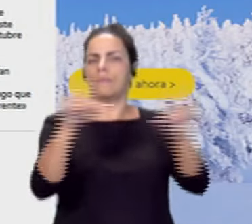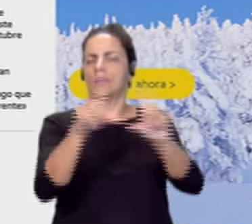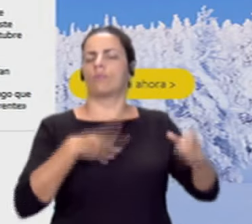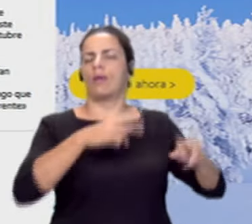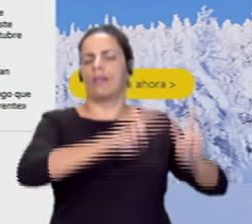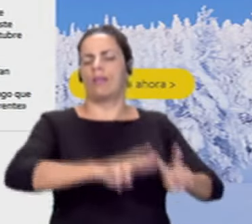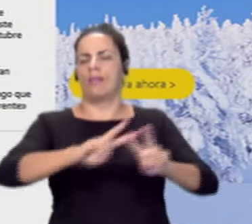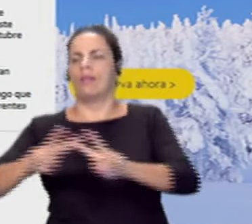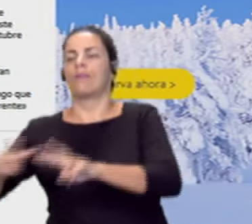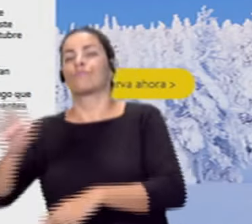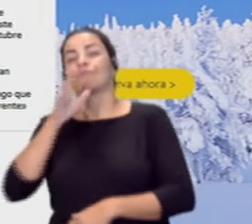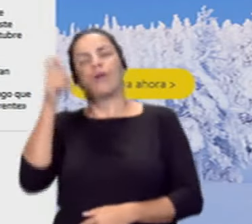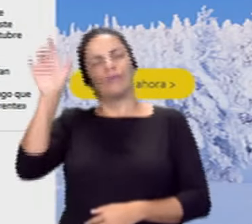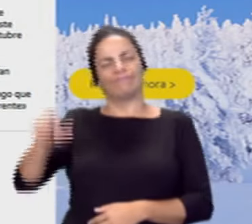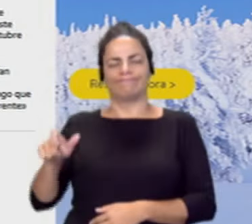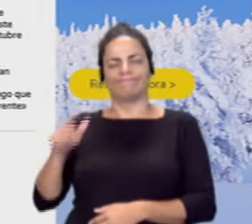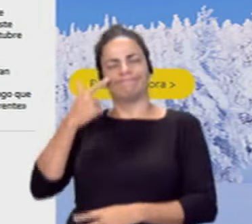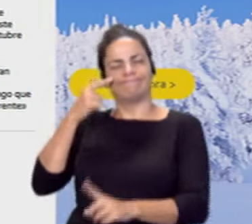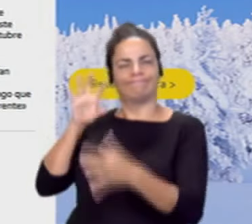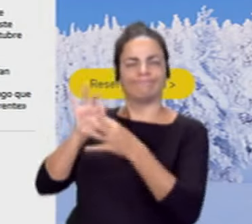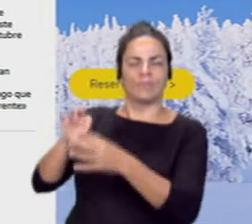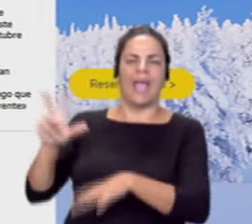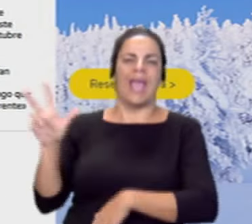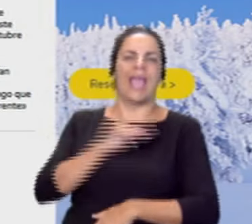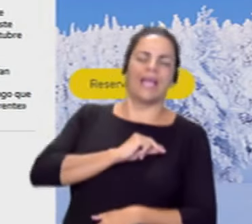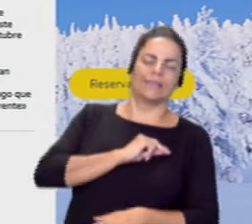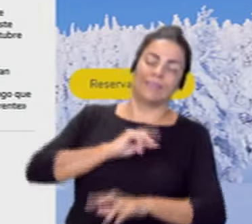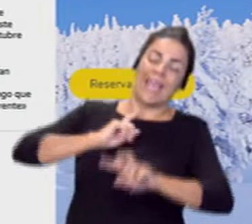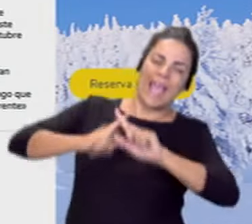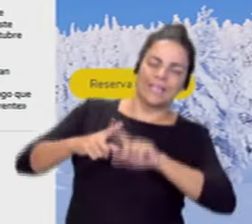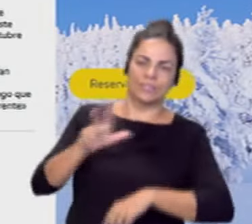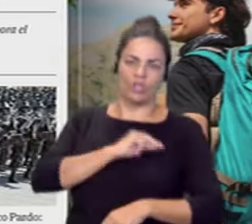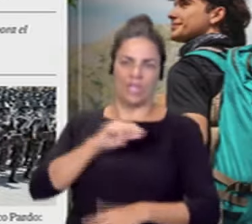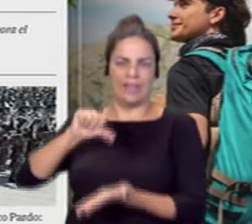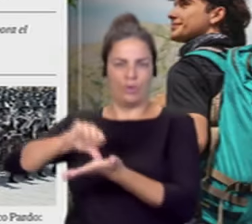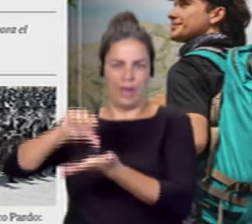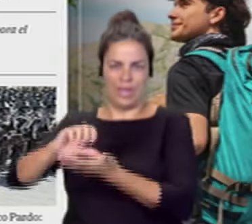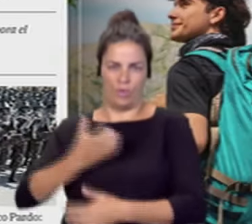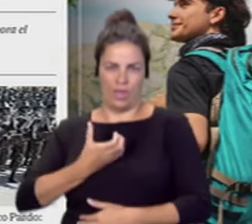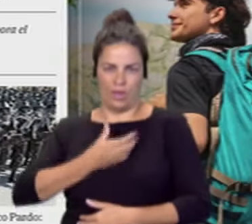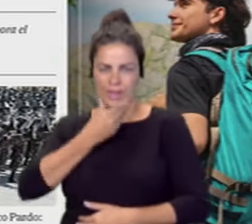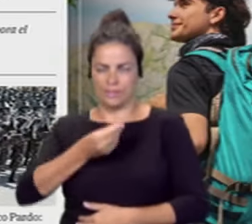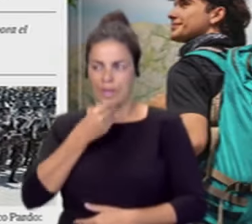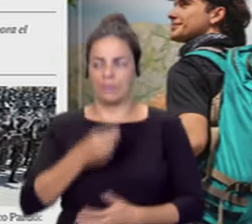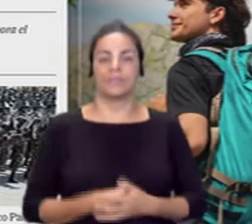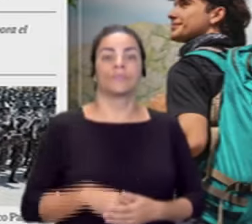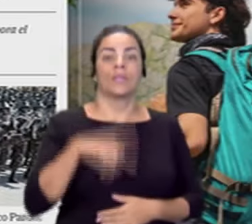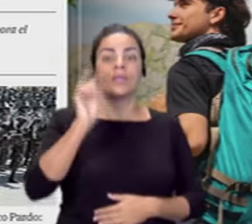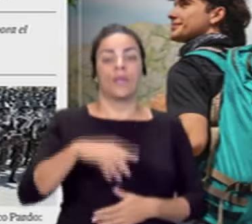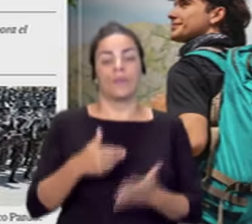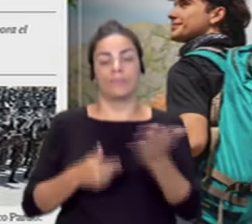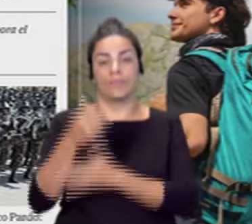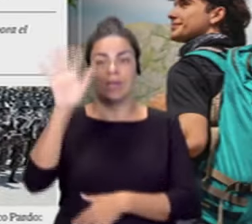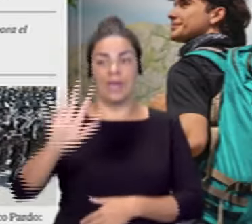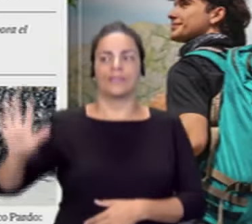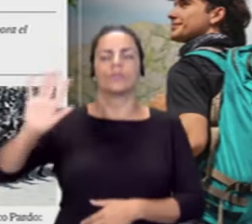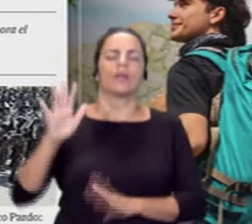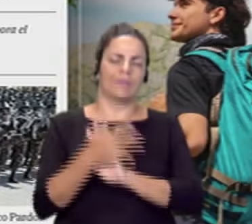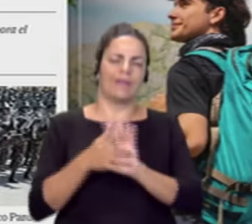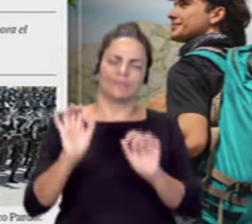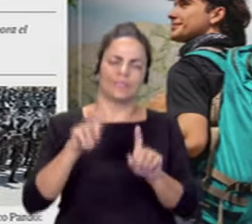Setién, exconcejal de urbanismo del Ayuntamiento de Las Palmas. Vamos ya con una de las portadas nacionales que hace referencia a la situación, ya decimos, de